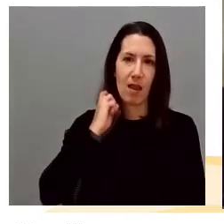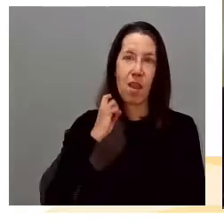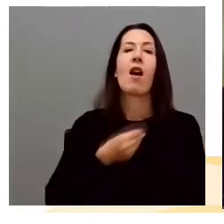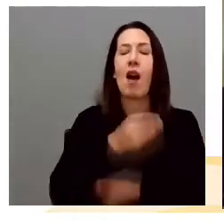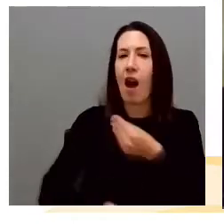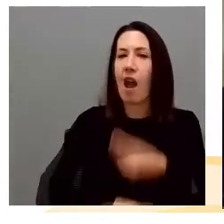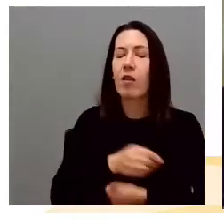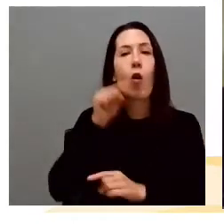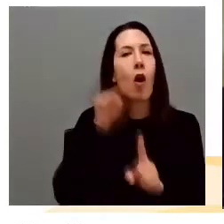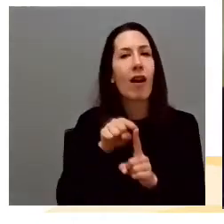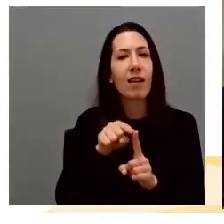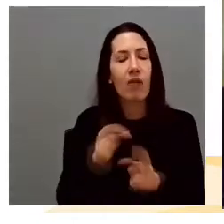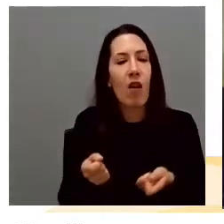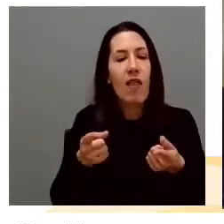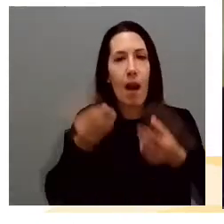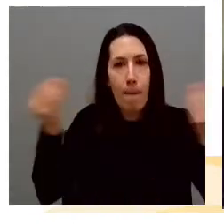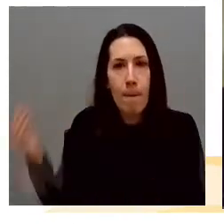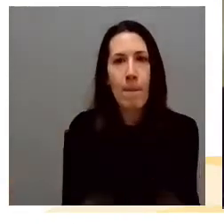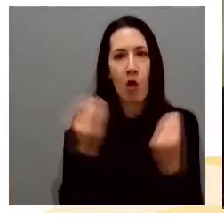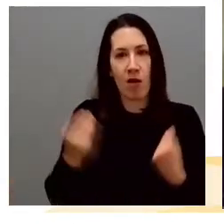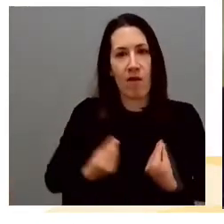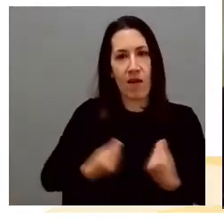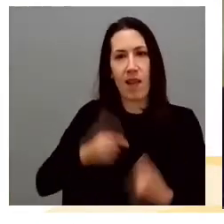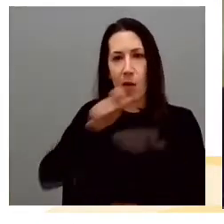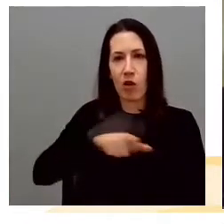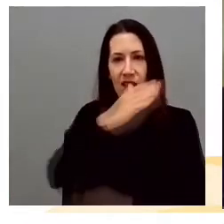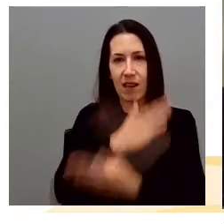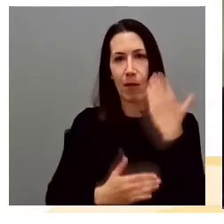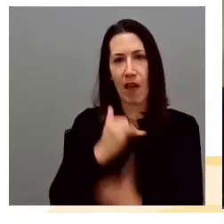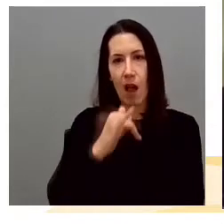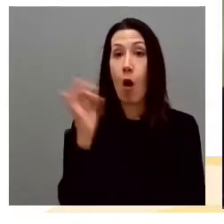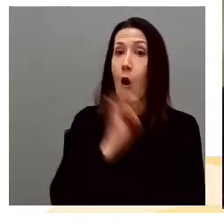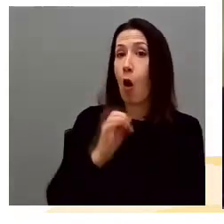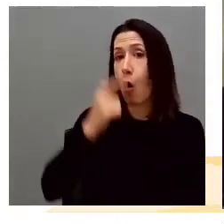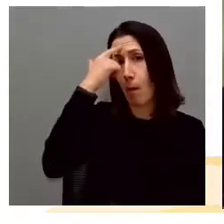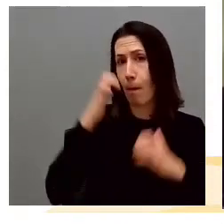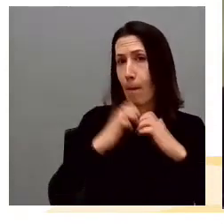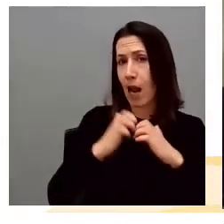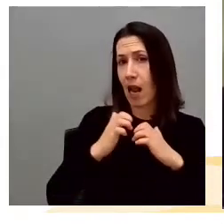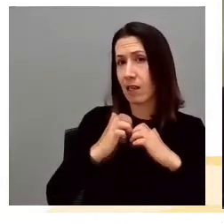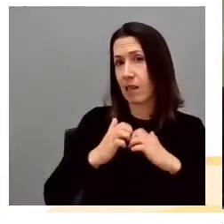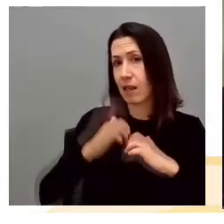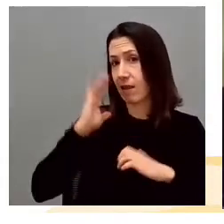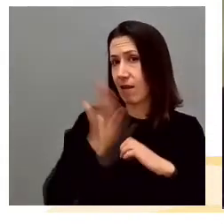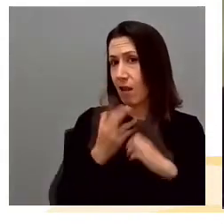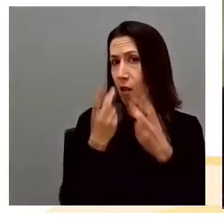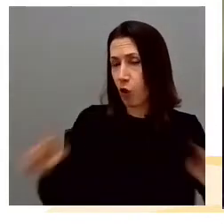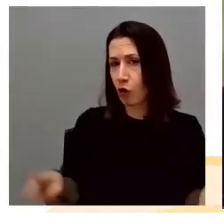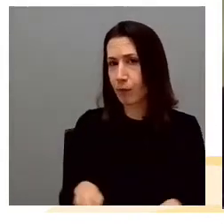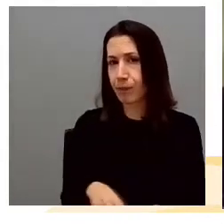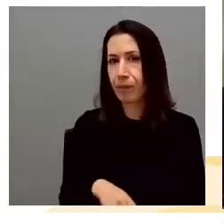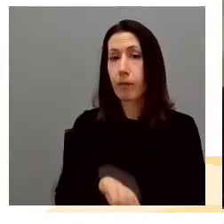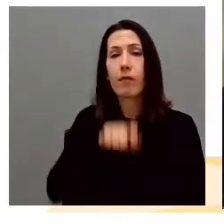para mejorar la vida de las personas con discapacidad, con parálisis cerebral. Personas que han tenido